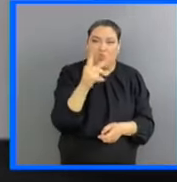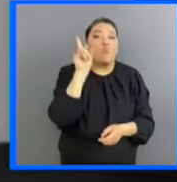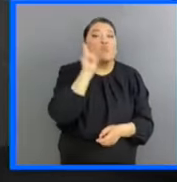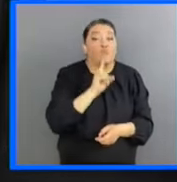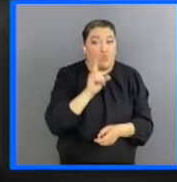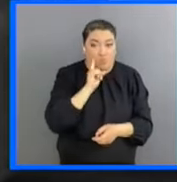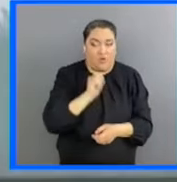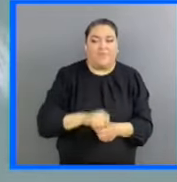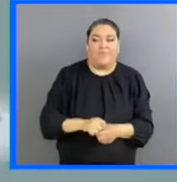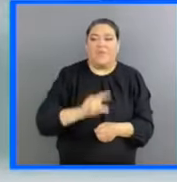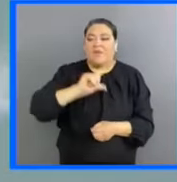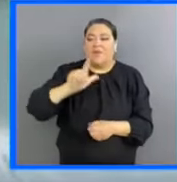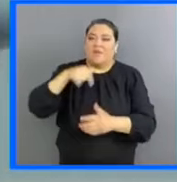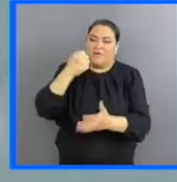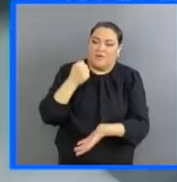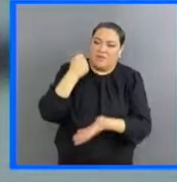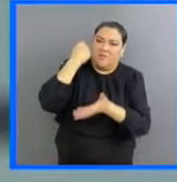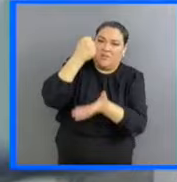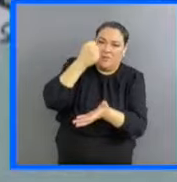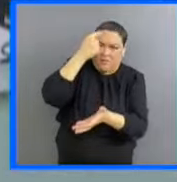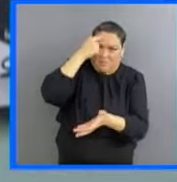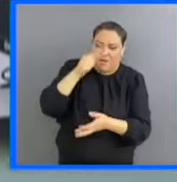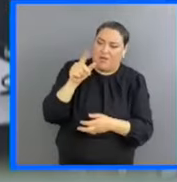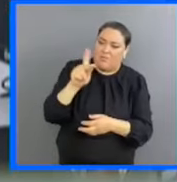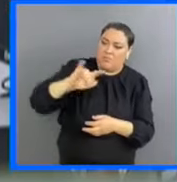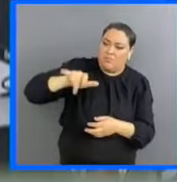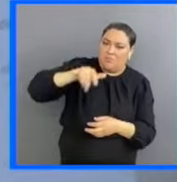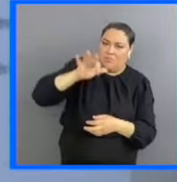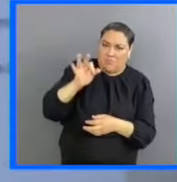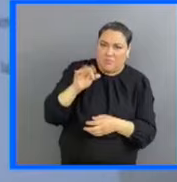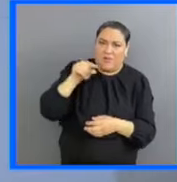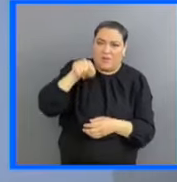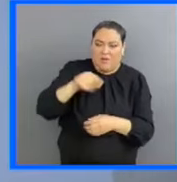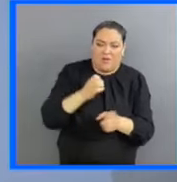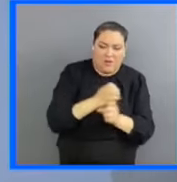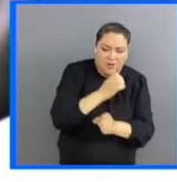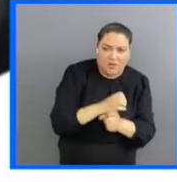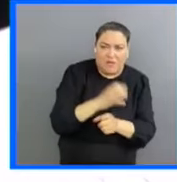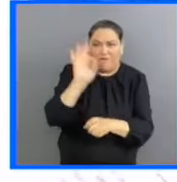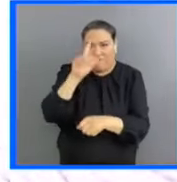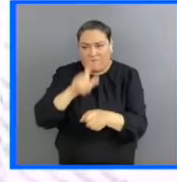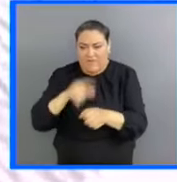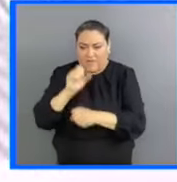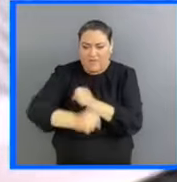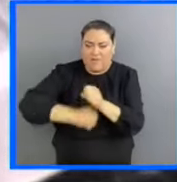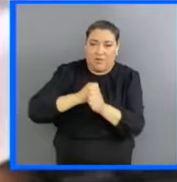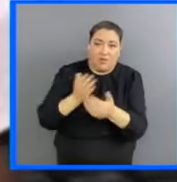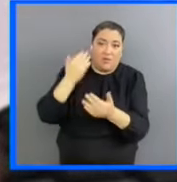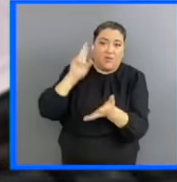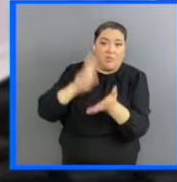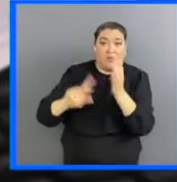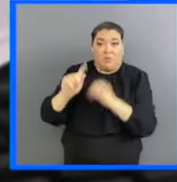presupuesto destinado, los poderes judiciales federal y estatales en 2024 se ejercieron